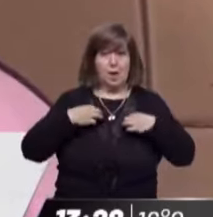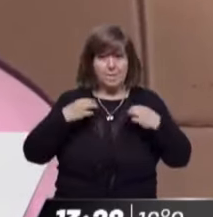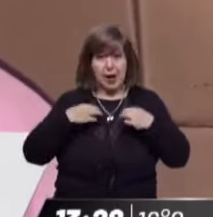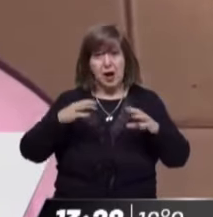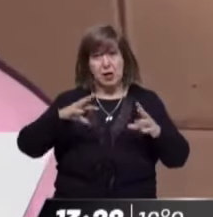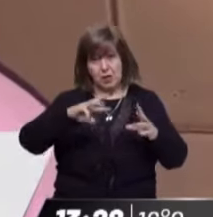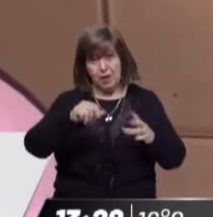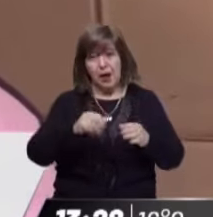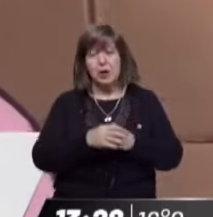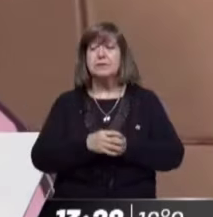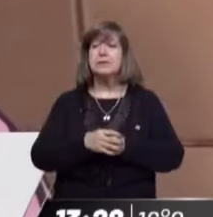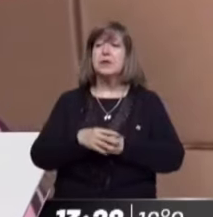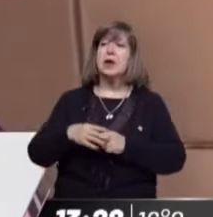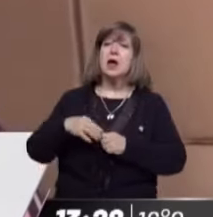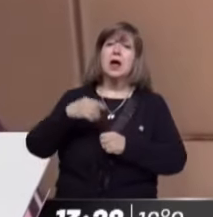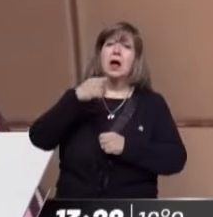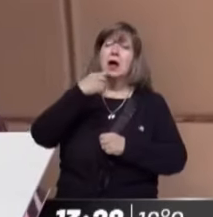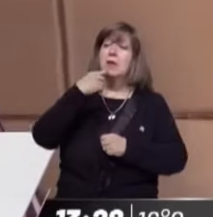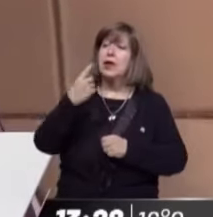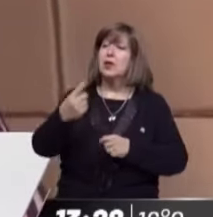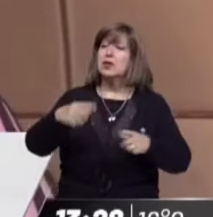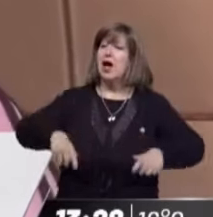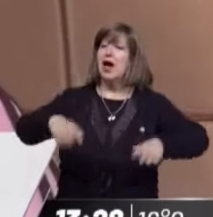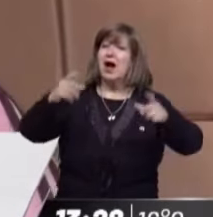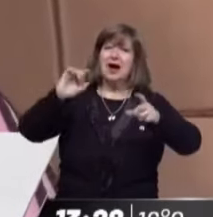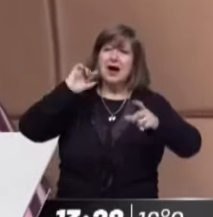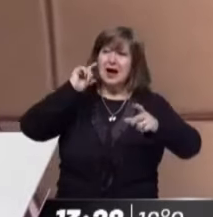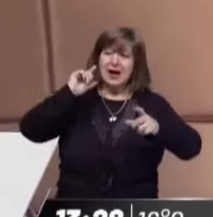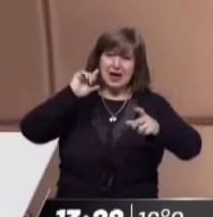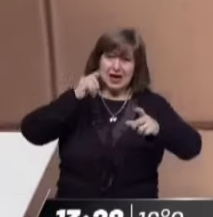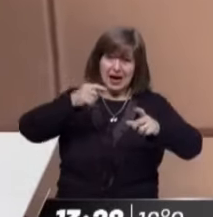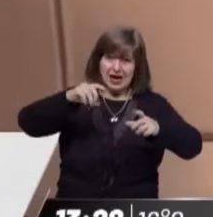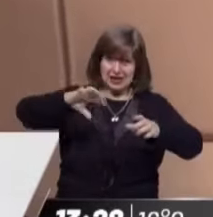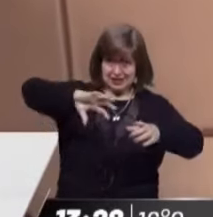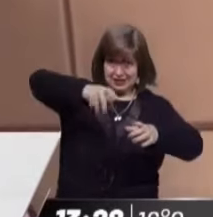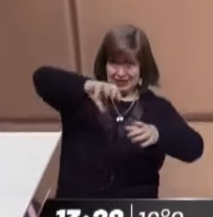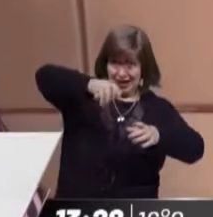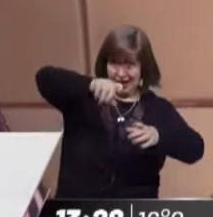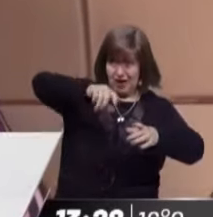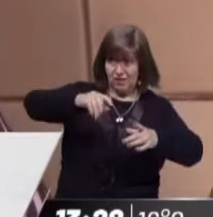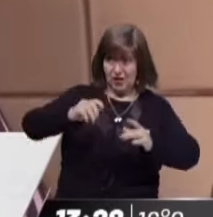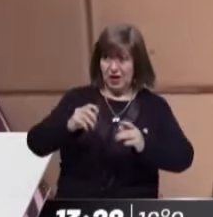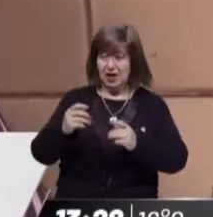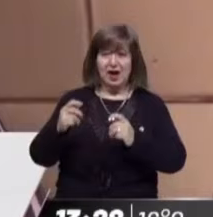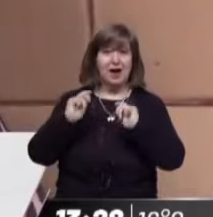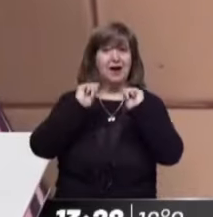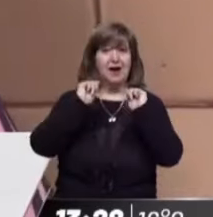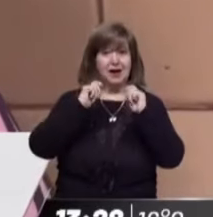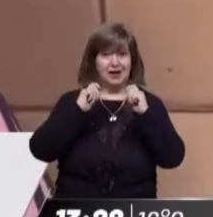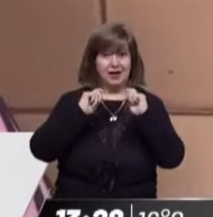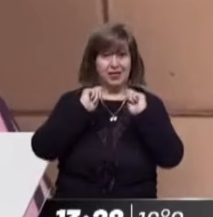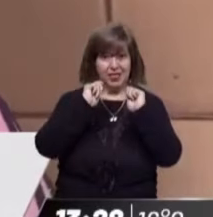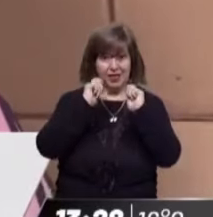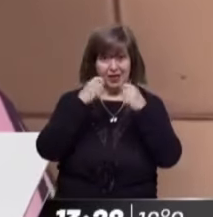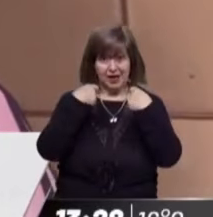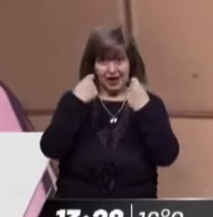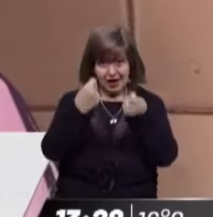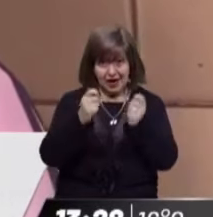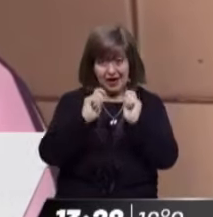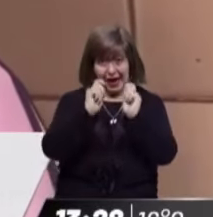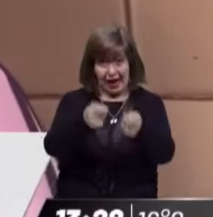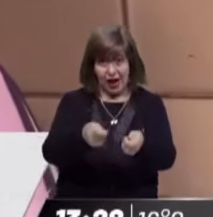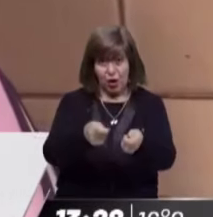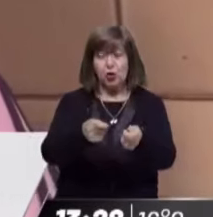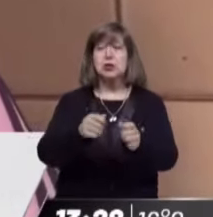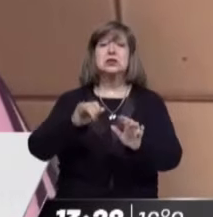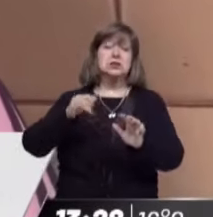reponer las garrafas gracias a Dios sí eh la solidaridad de la gente Eh se vio mucho eh la solidad